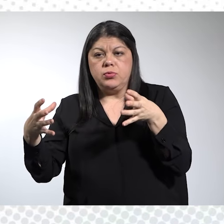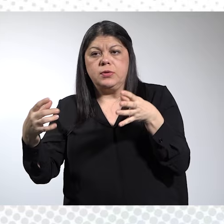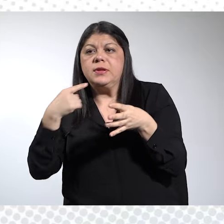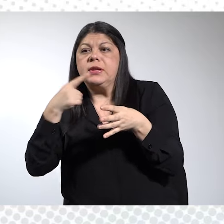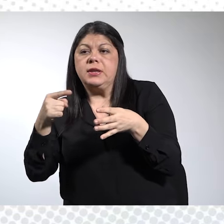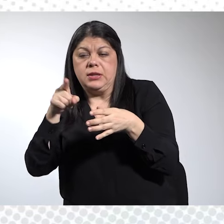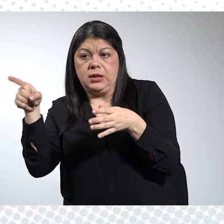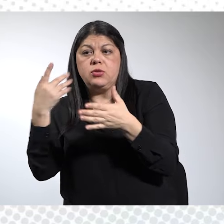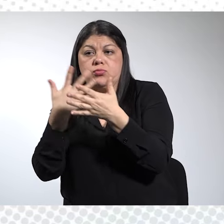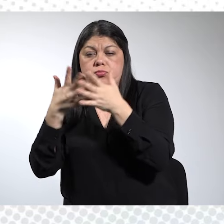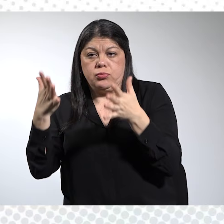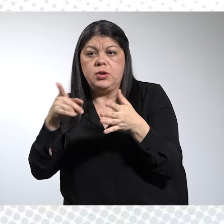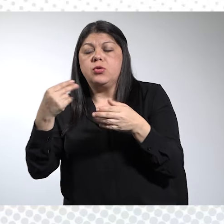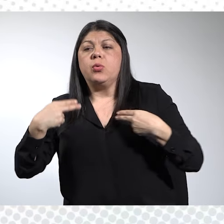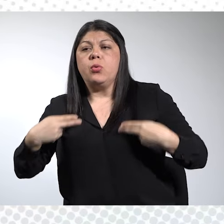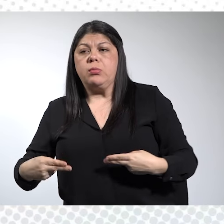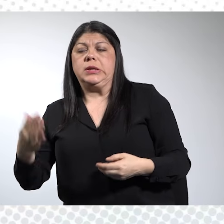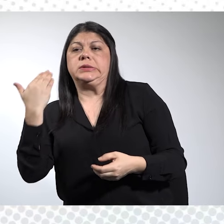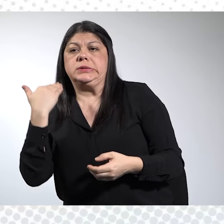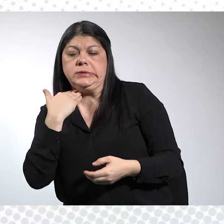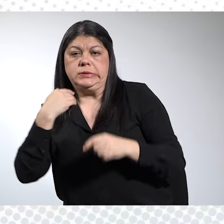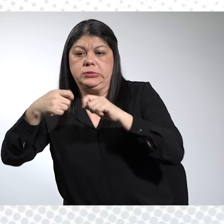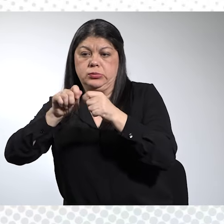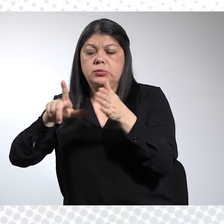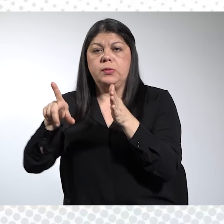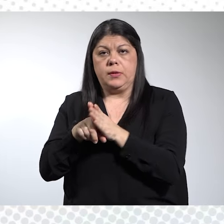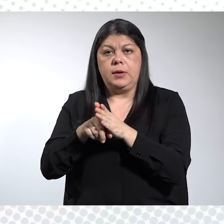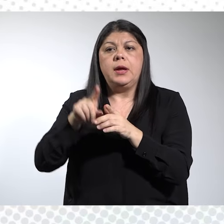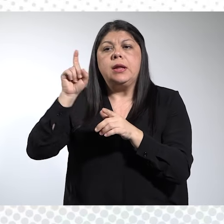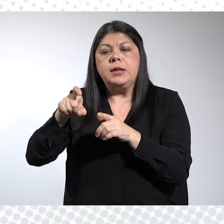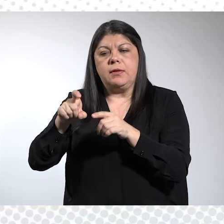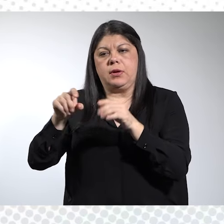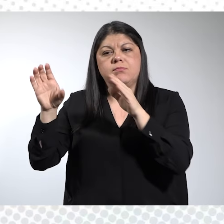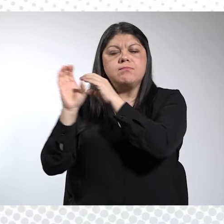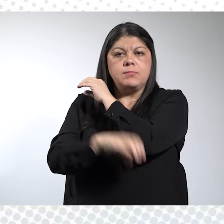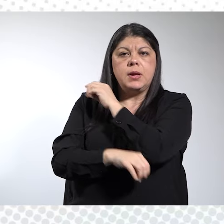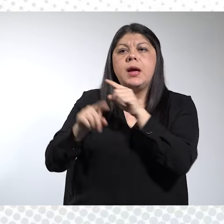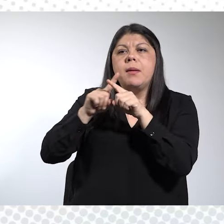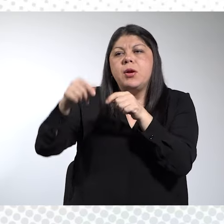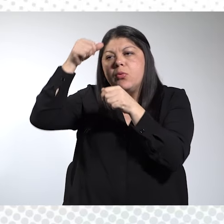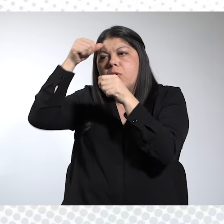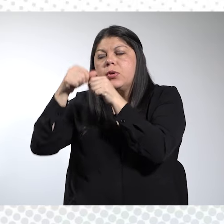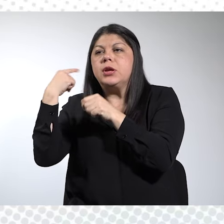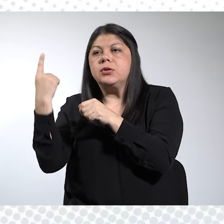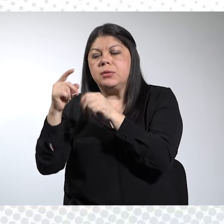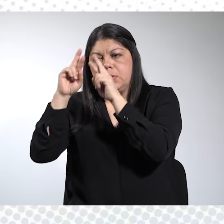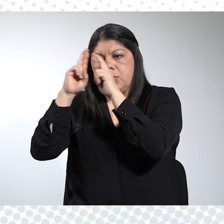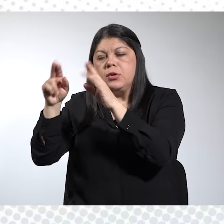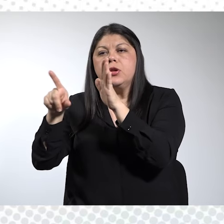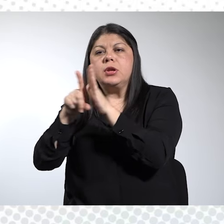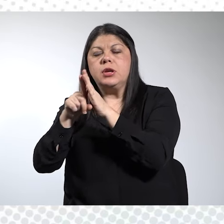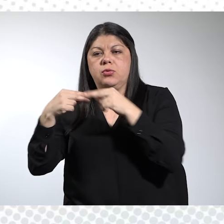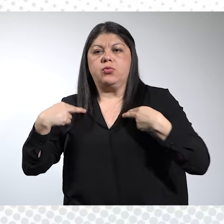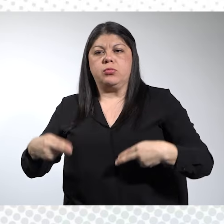libertad y la que afirma que como seres humanos que cometieron un delito deben ser castigados, pero sin obviar sus derechos